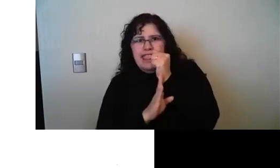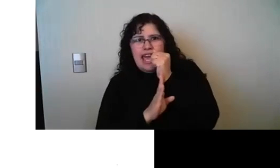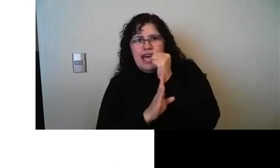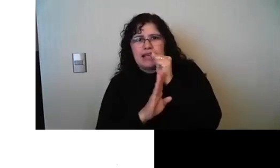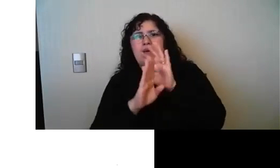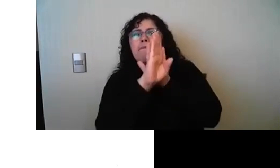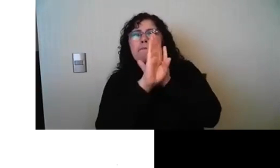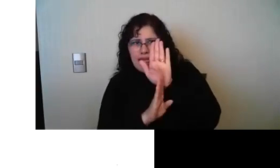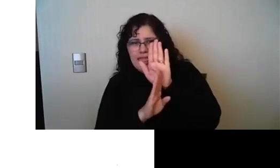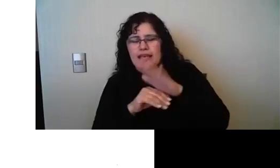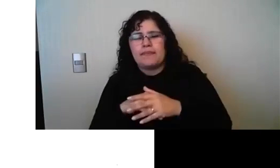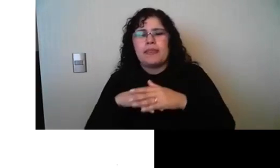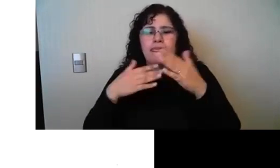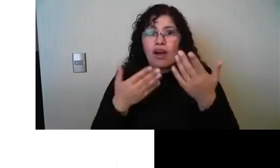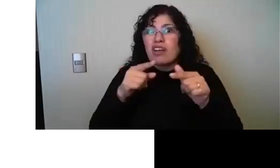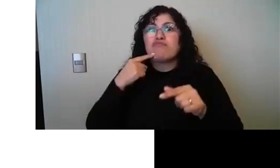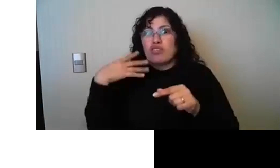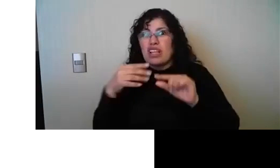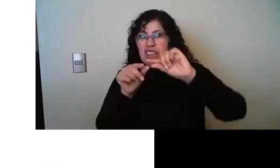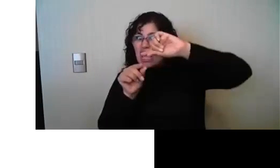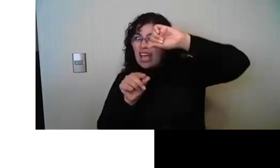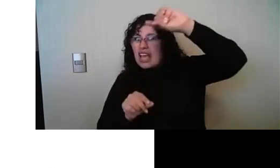estas arterias principales.